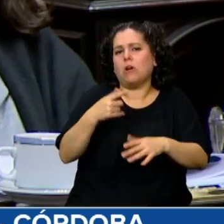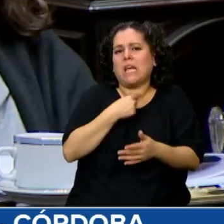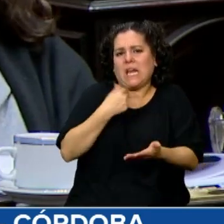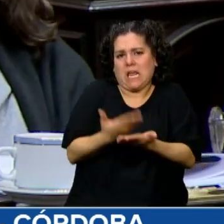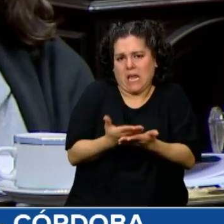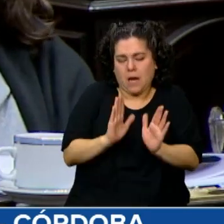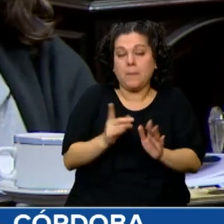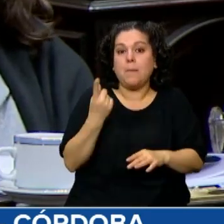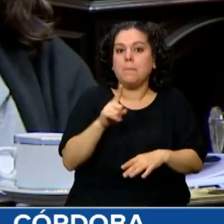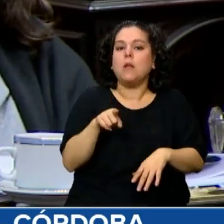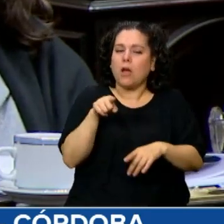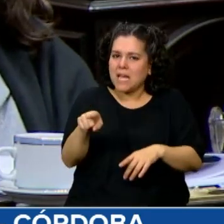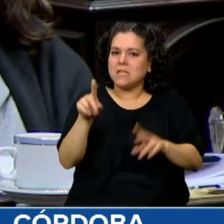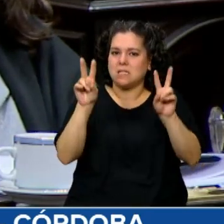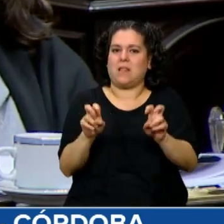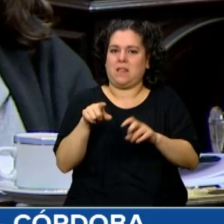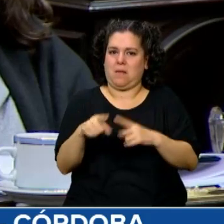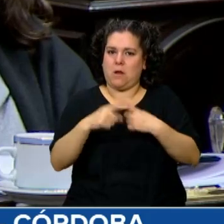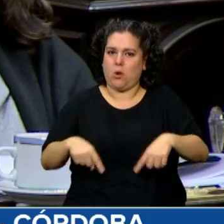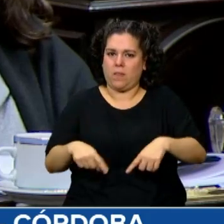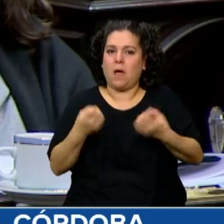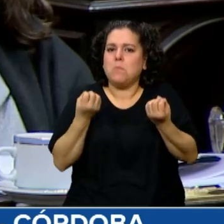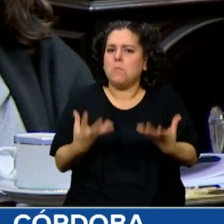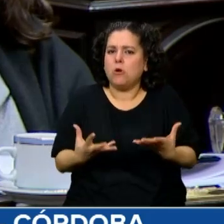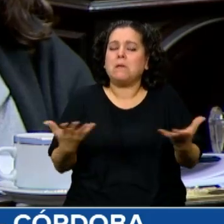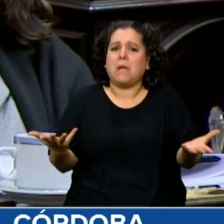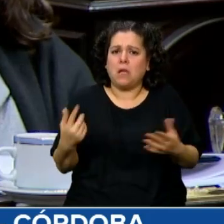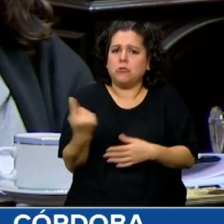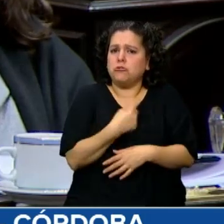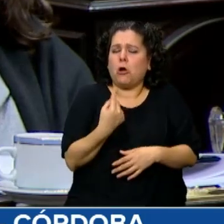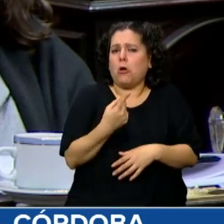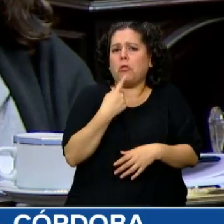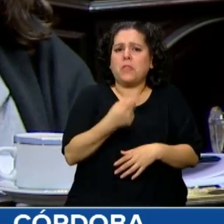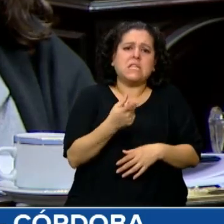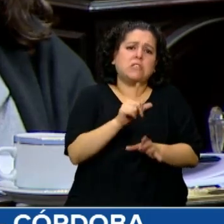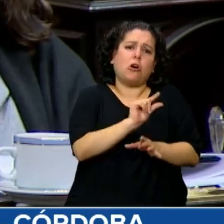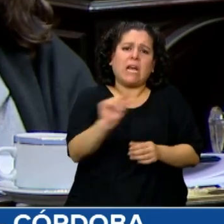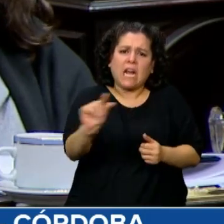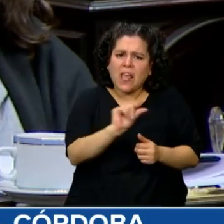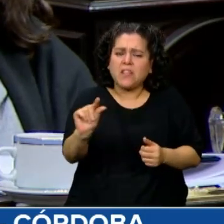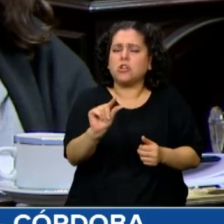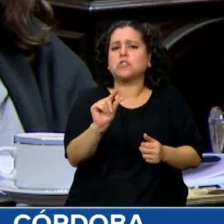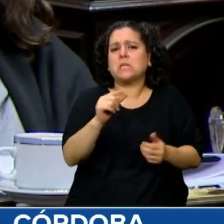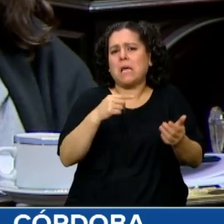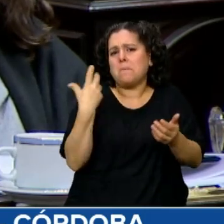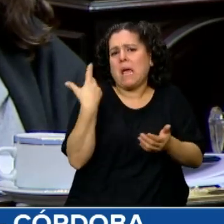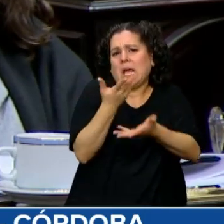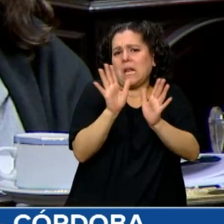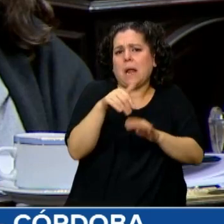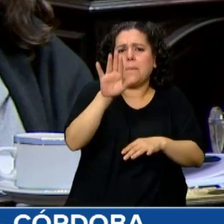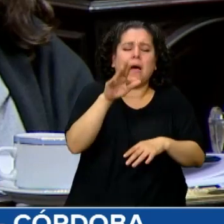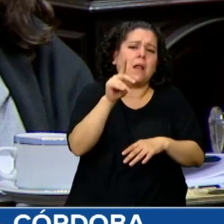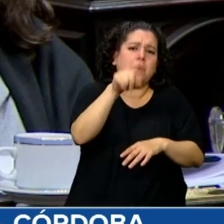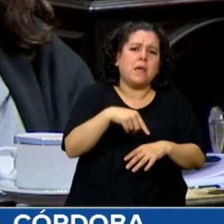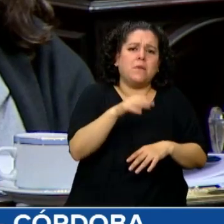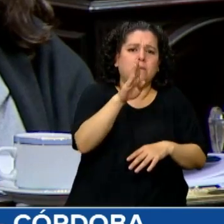concreto que esa es la cuestión novedosa, porque por lo demás son todos créditos que en general vienen o provienen del BID